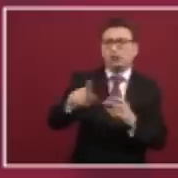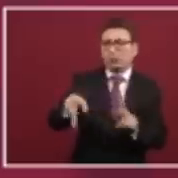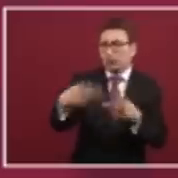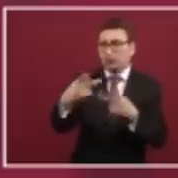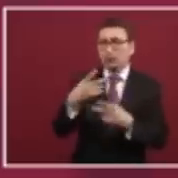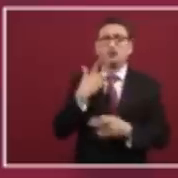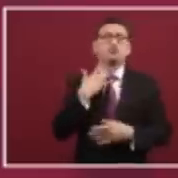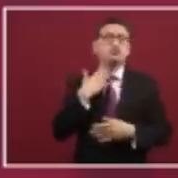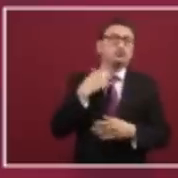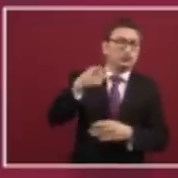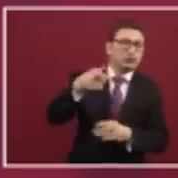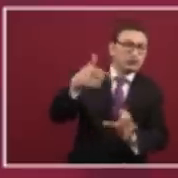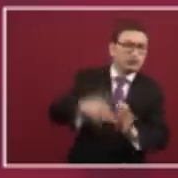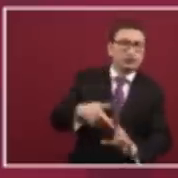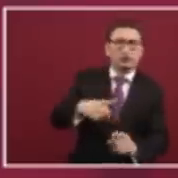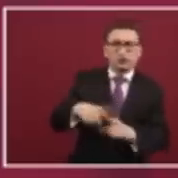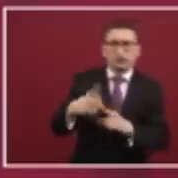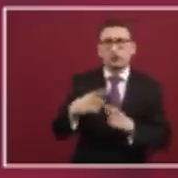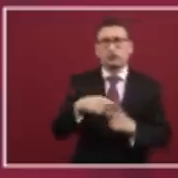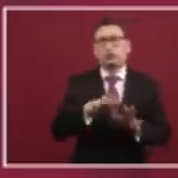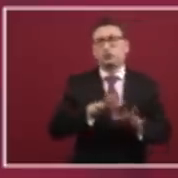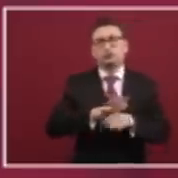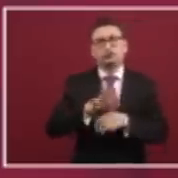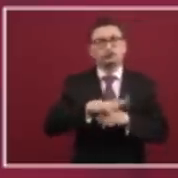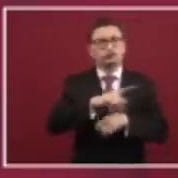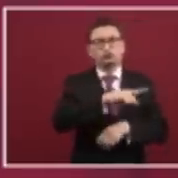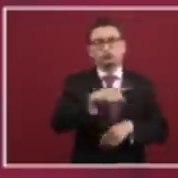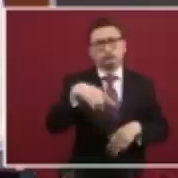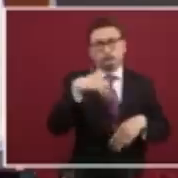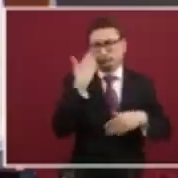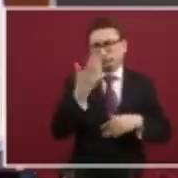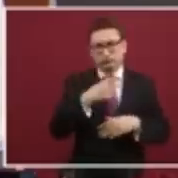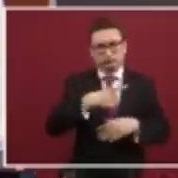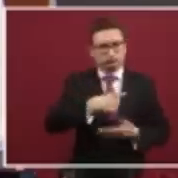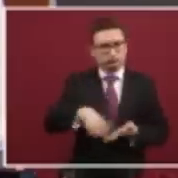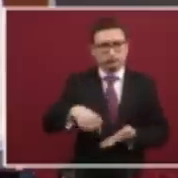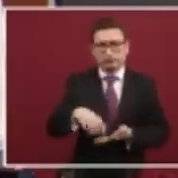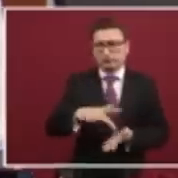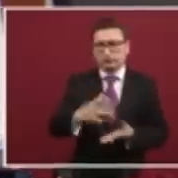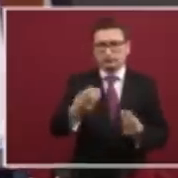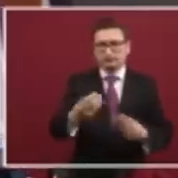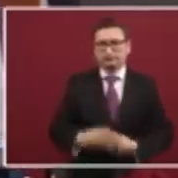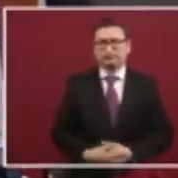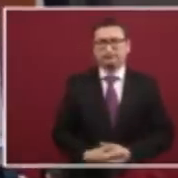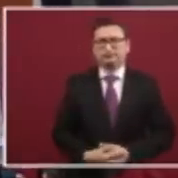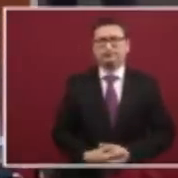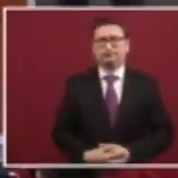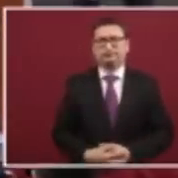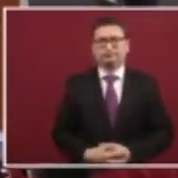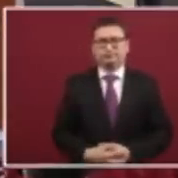mejor precio en el mercado en el que cada quien está comprando. Muchas gracias, buen día.